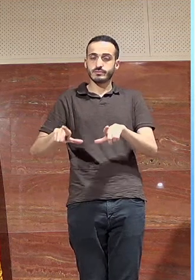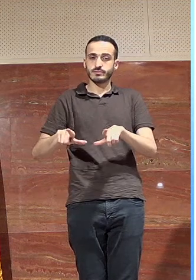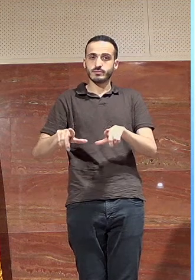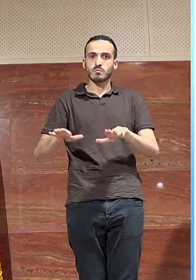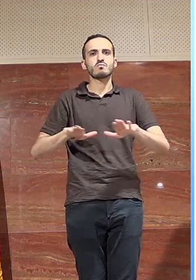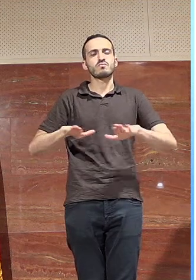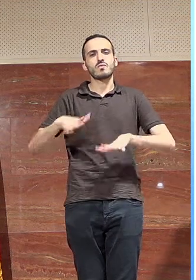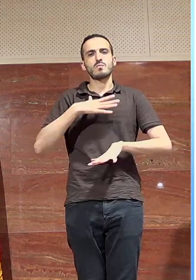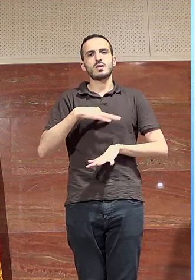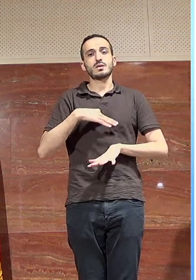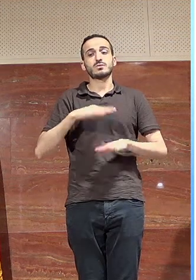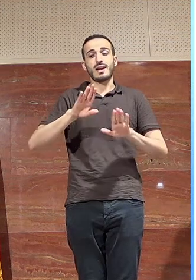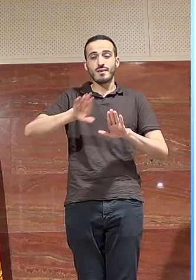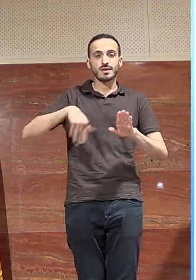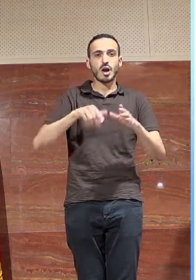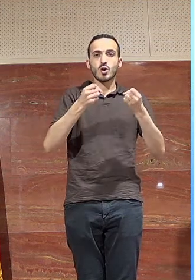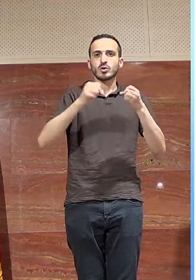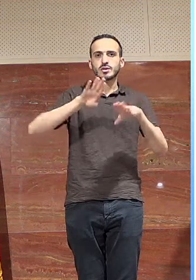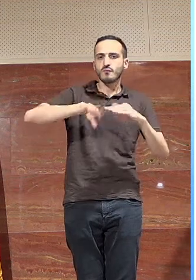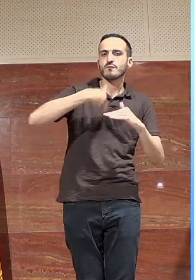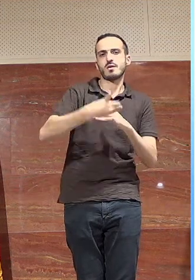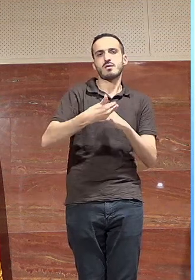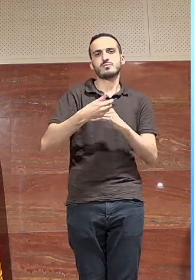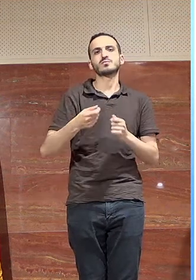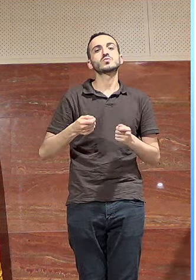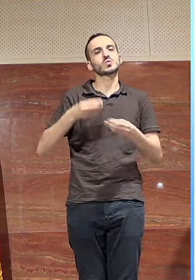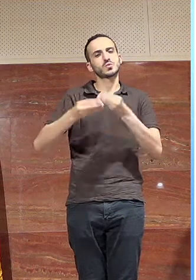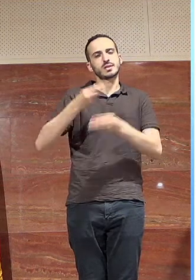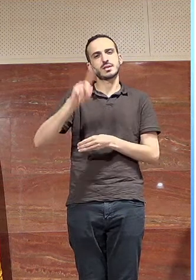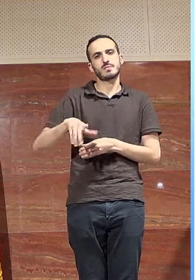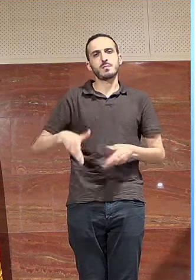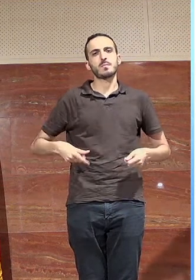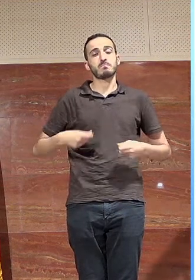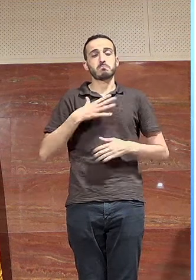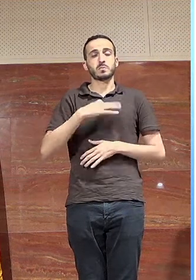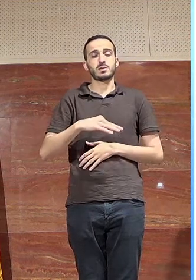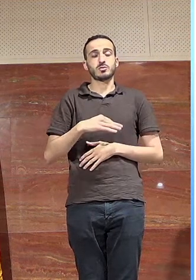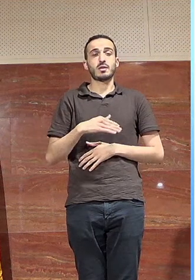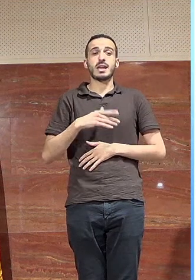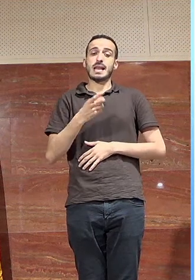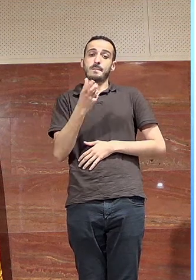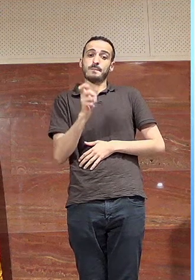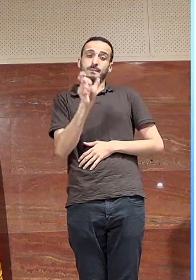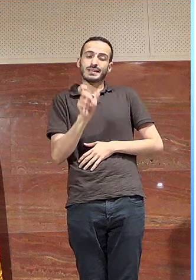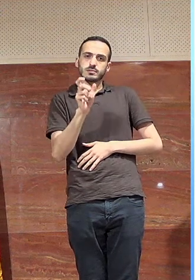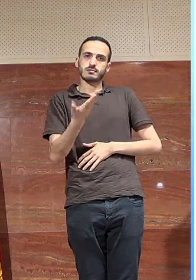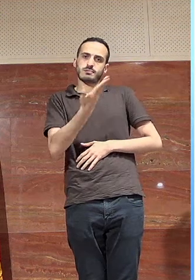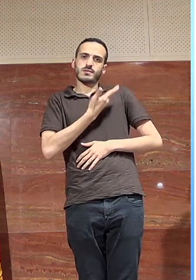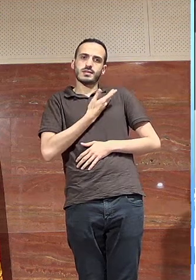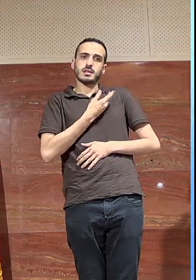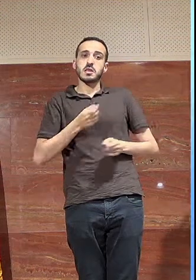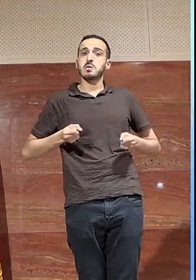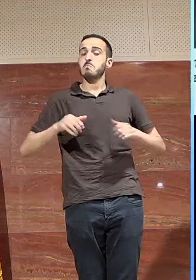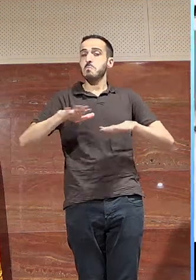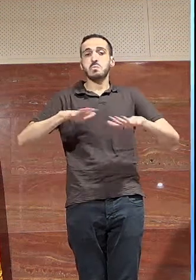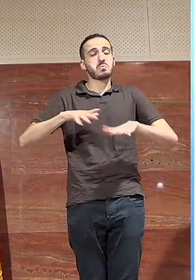se utiliza como silla exterior, o sea, no tiene que hacer ningún tipo de movimiento de transferencia.